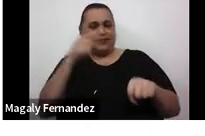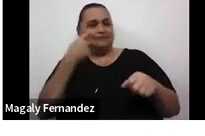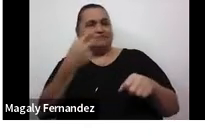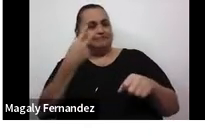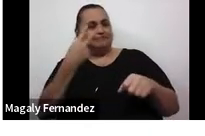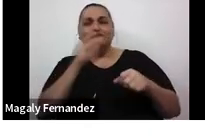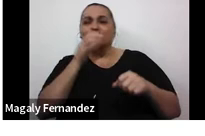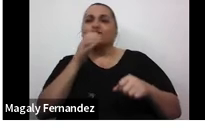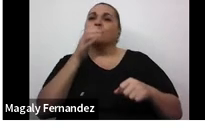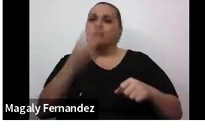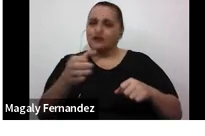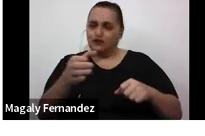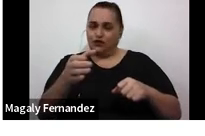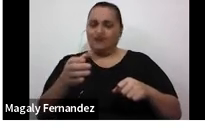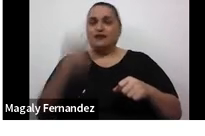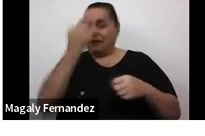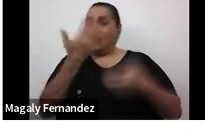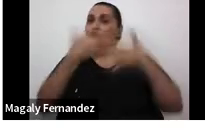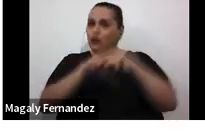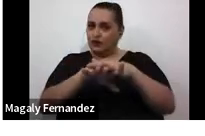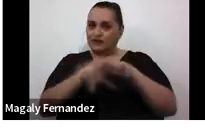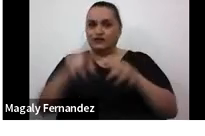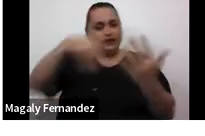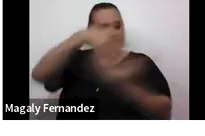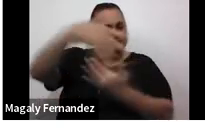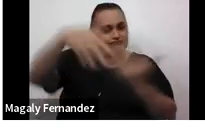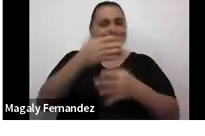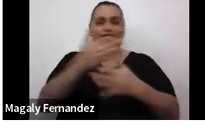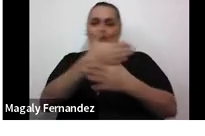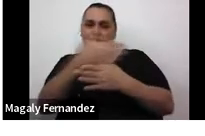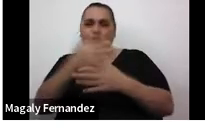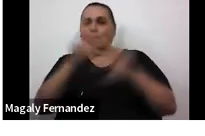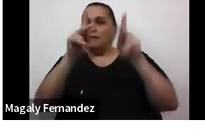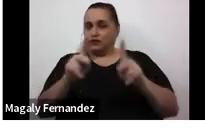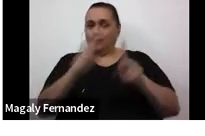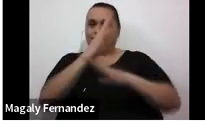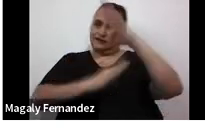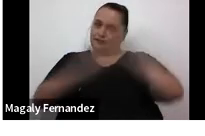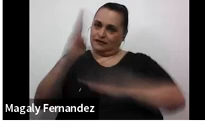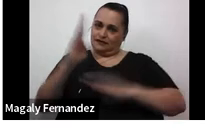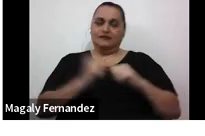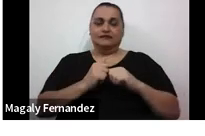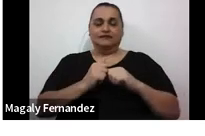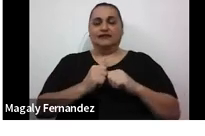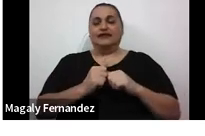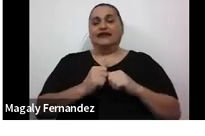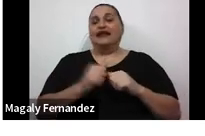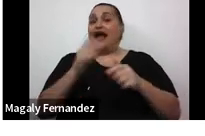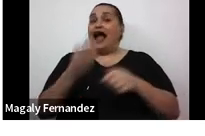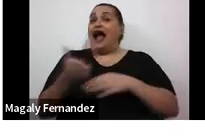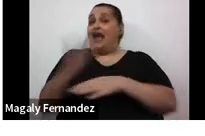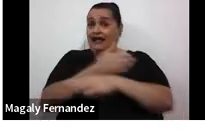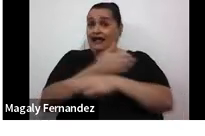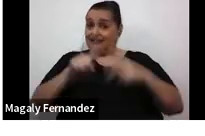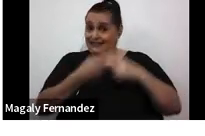recomendaciones para incluirse y convivir con personas en situación de discapacidad Así que bien antes de iniciar